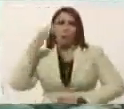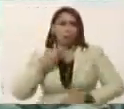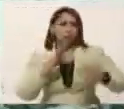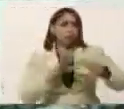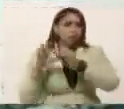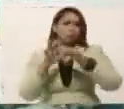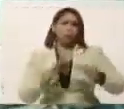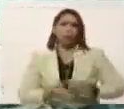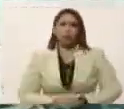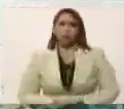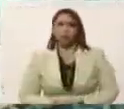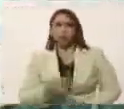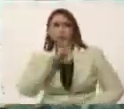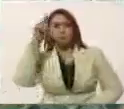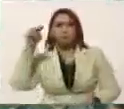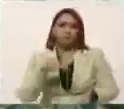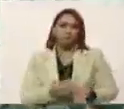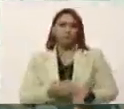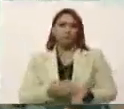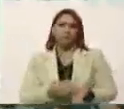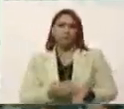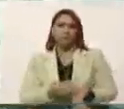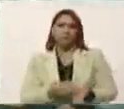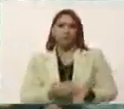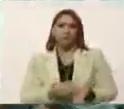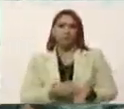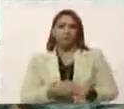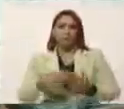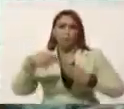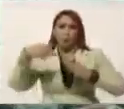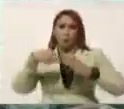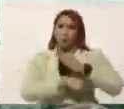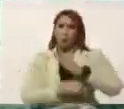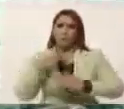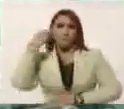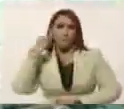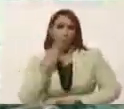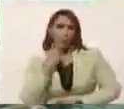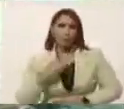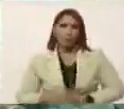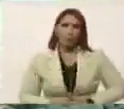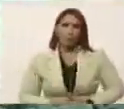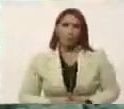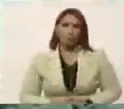unida, nacional y profundamente bolivariana.